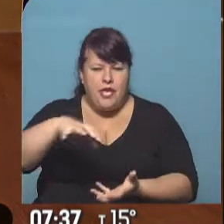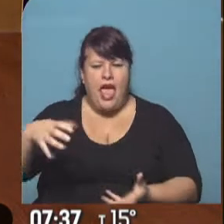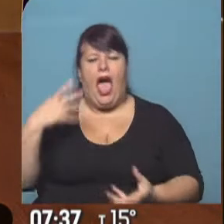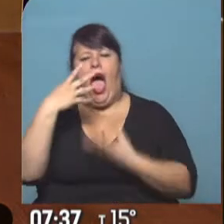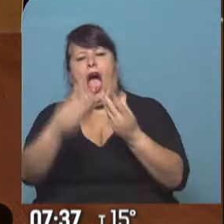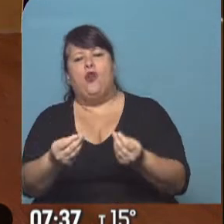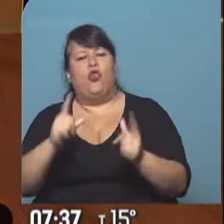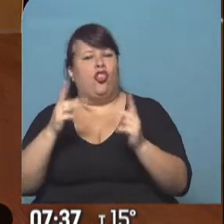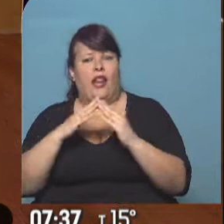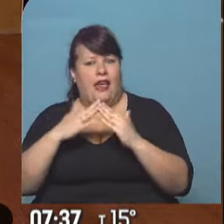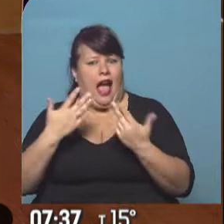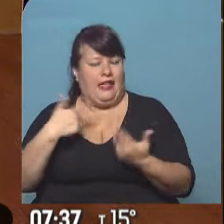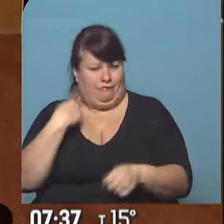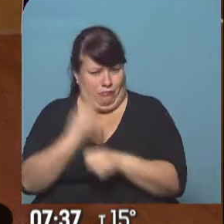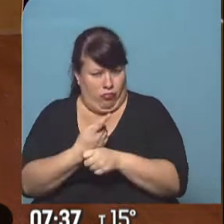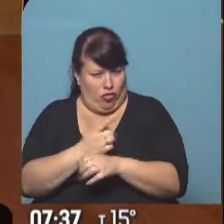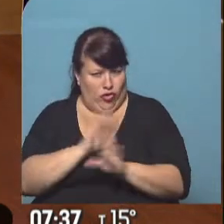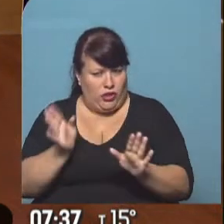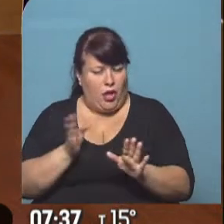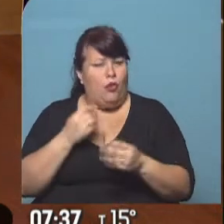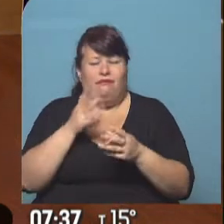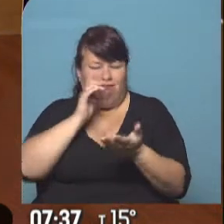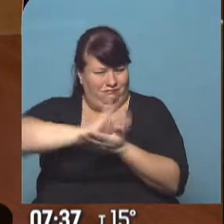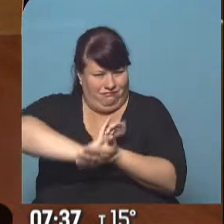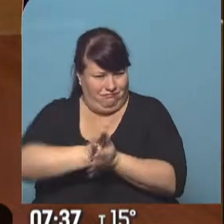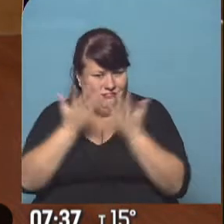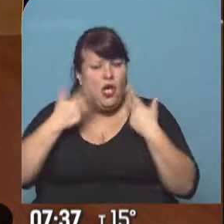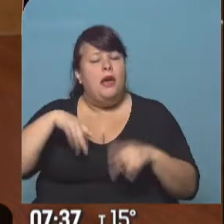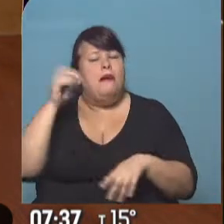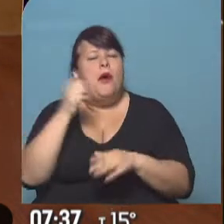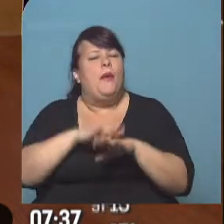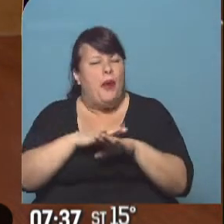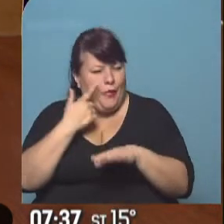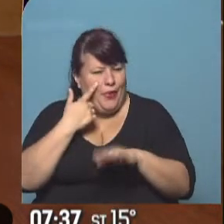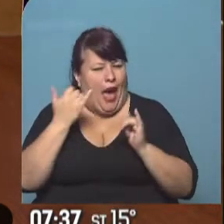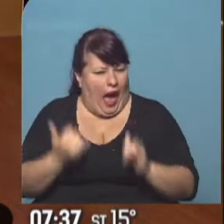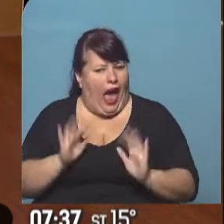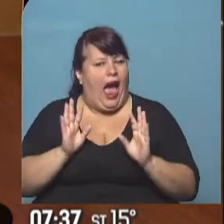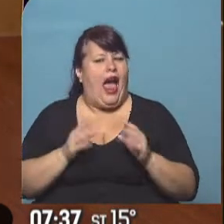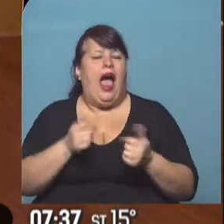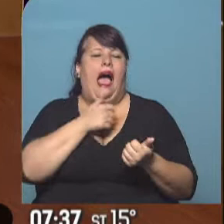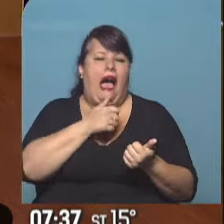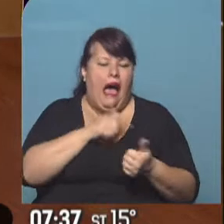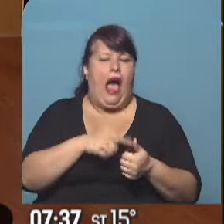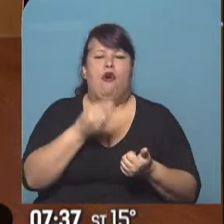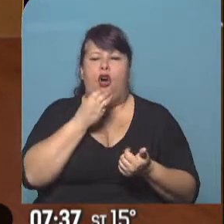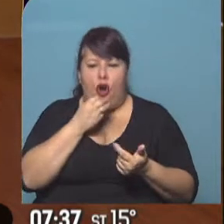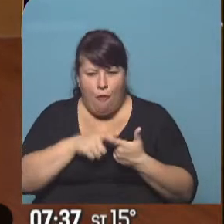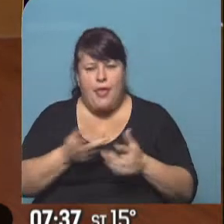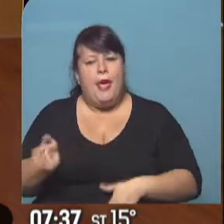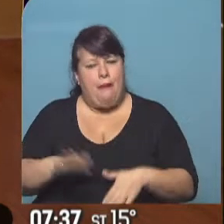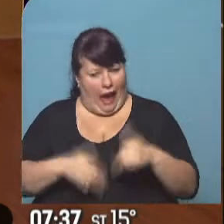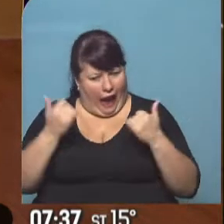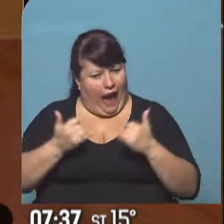los que quedan sin casa y sin posibilidad de tener nada, aunque lo mínimo y esencial sí están teniendo, como agua, alimentos y